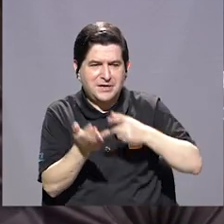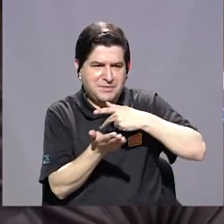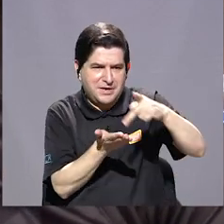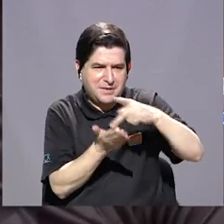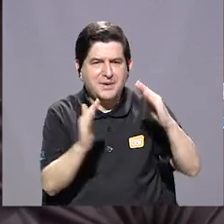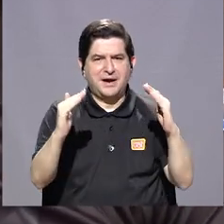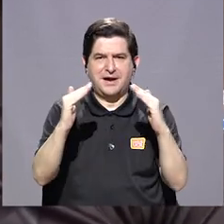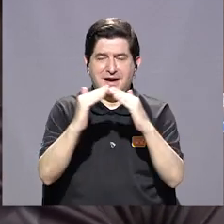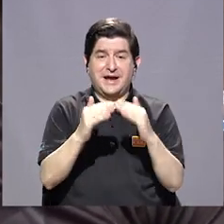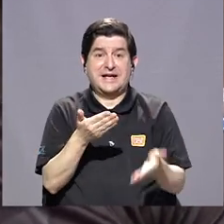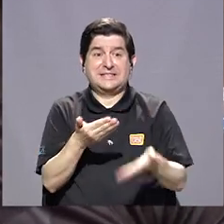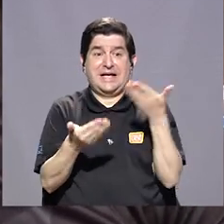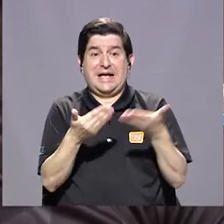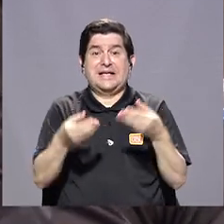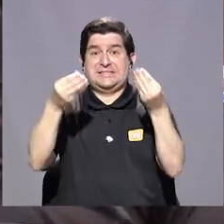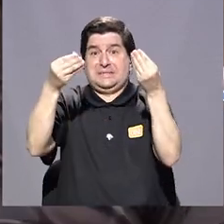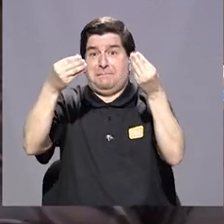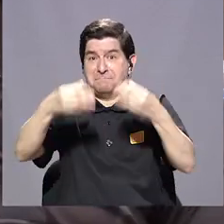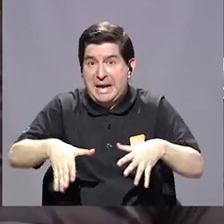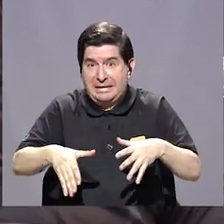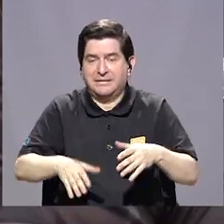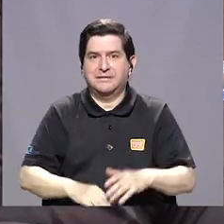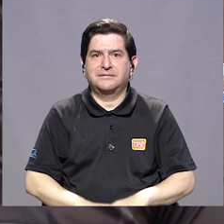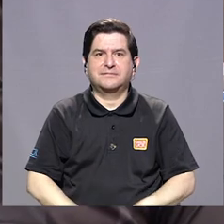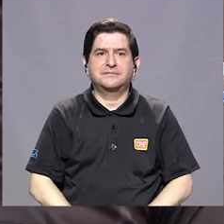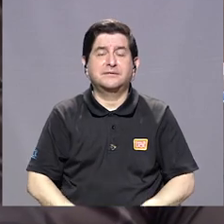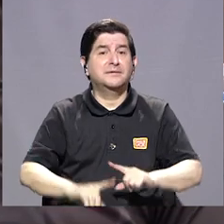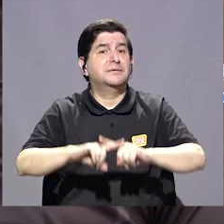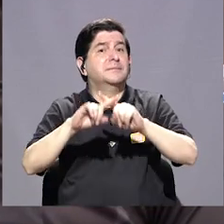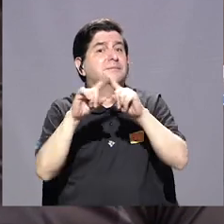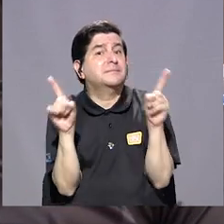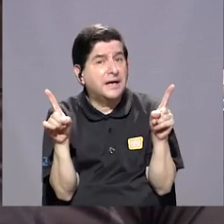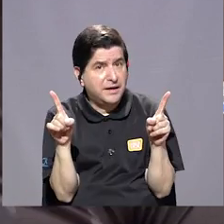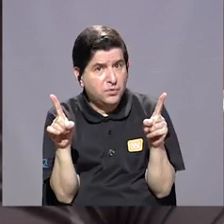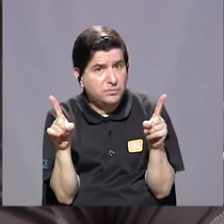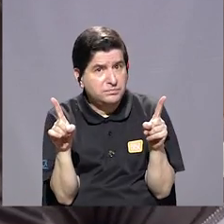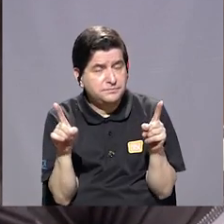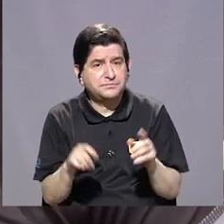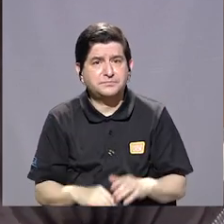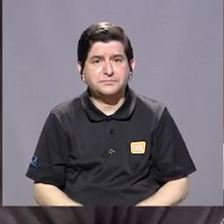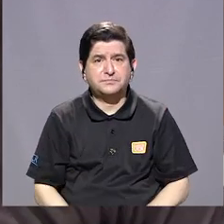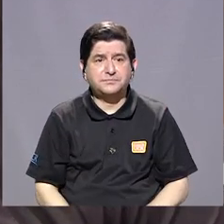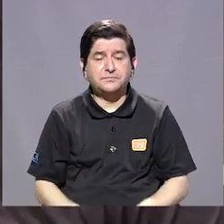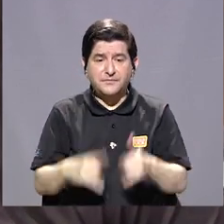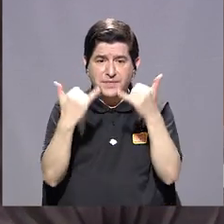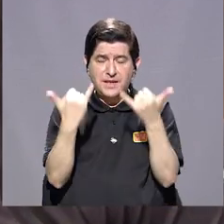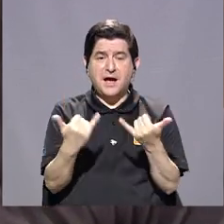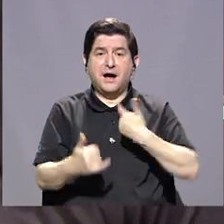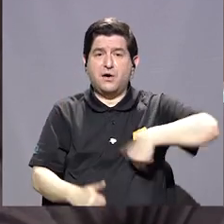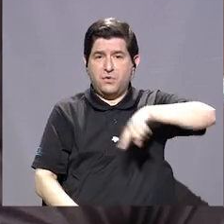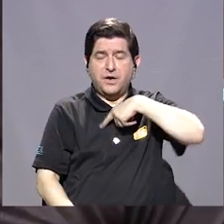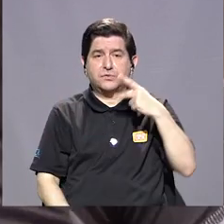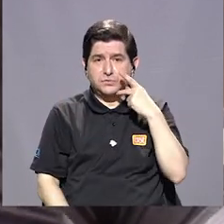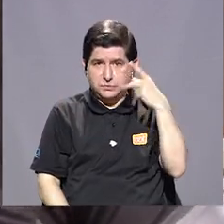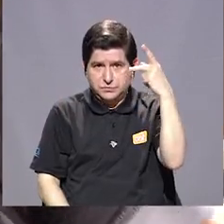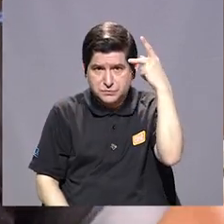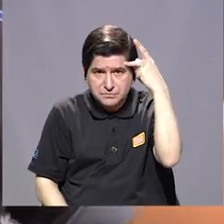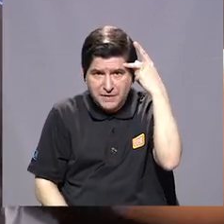que estuvimos a punto de perder varias veces, pero Es que creo se que dice ahora que somos padres,